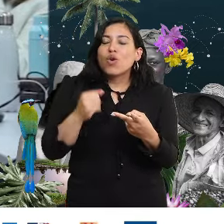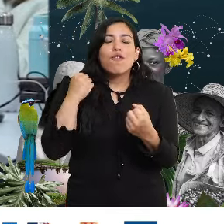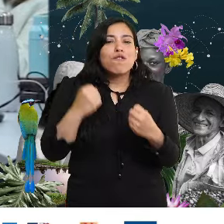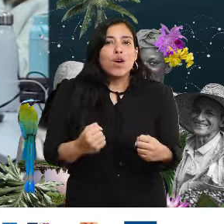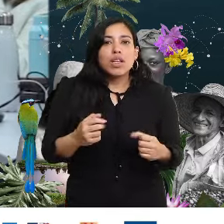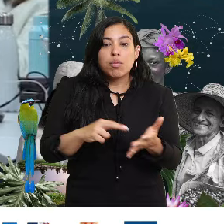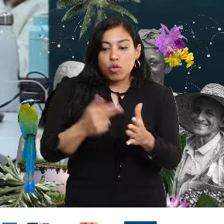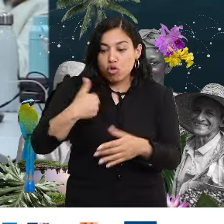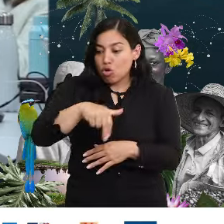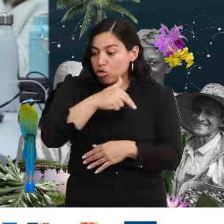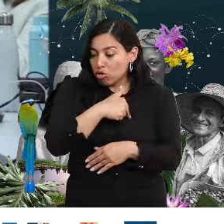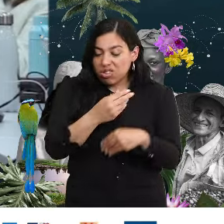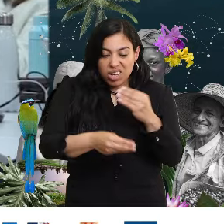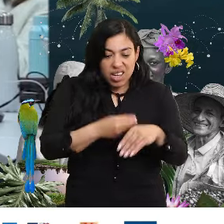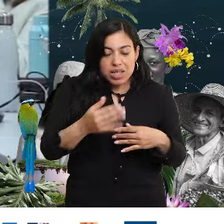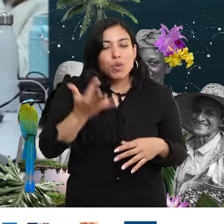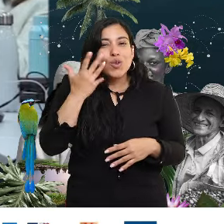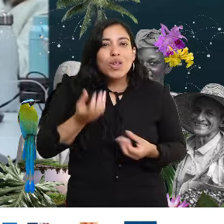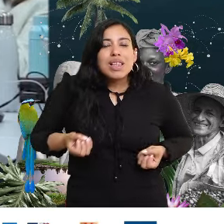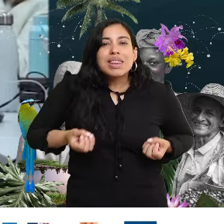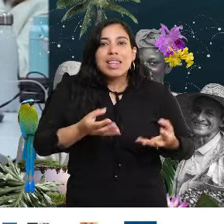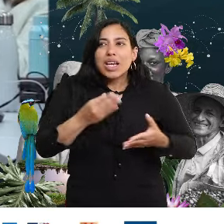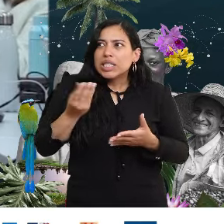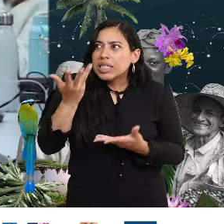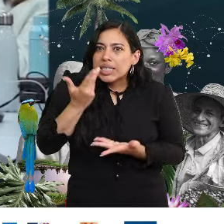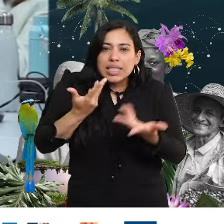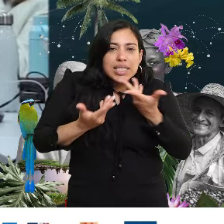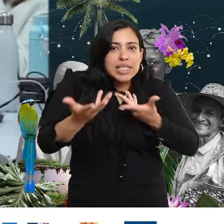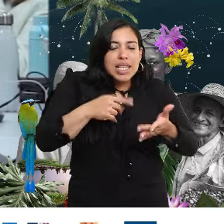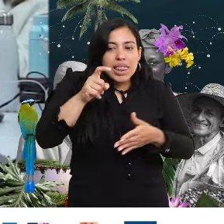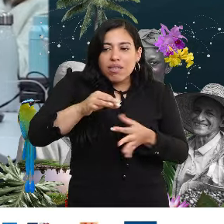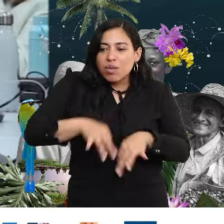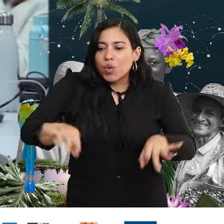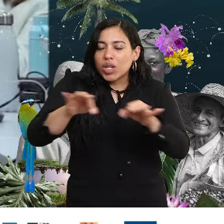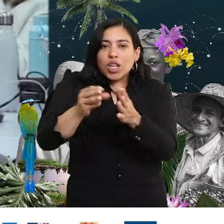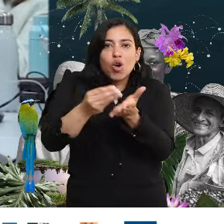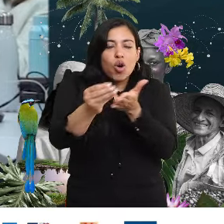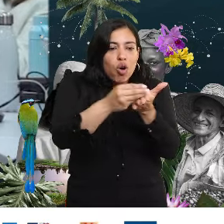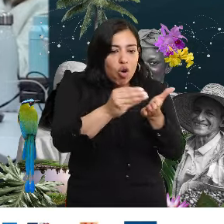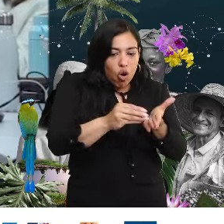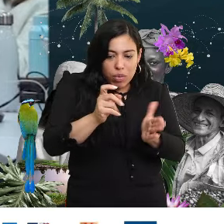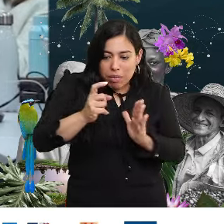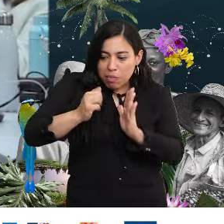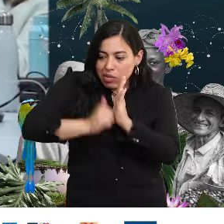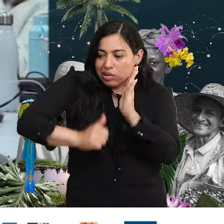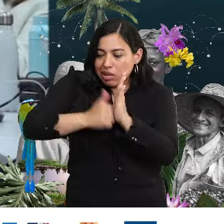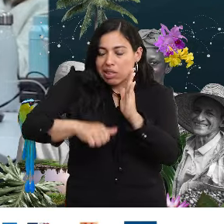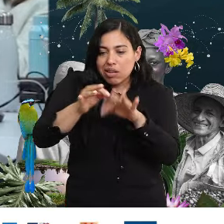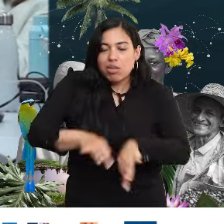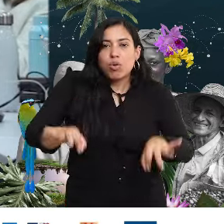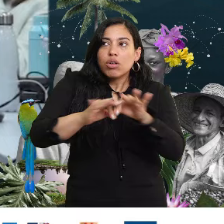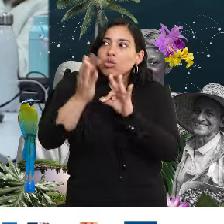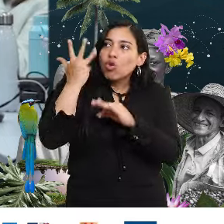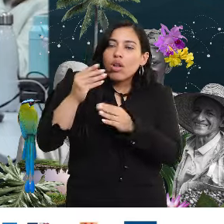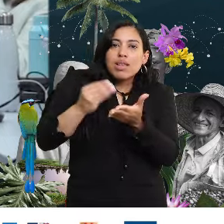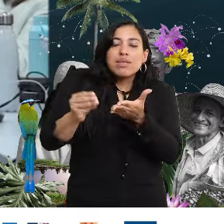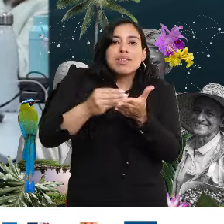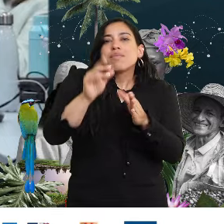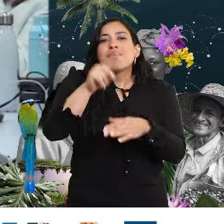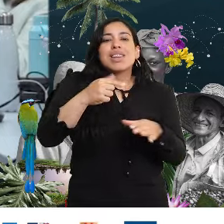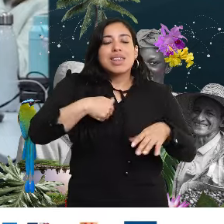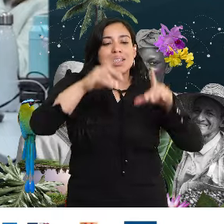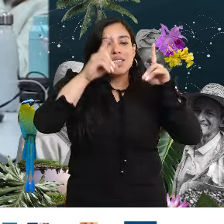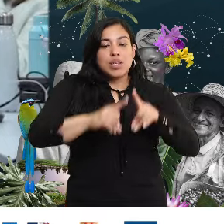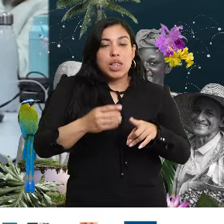que nosotros estamos dando, cada día consumimos más, cada día requerimos más materias primas, que muchas decisiones,